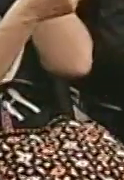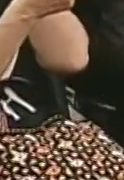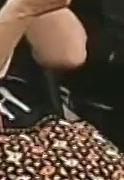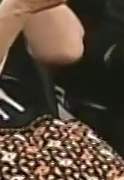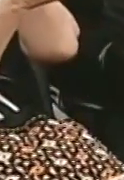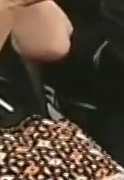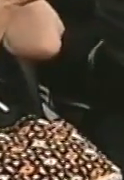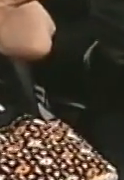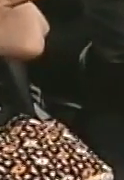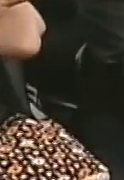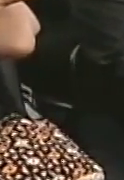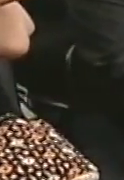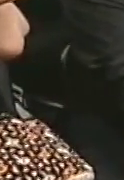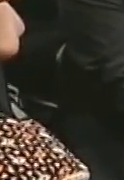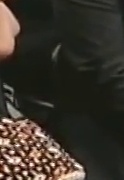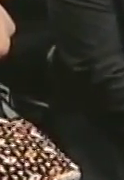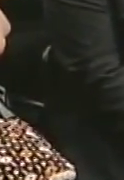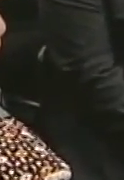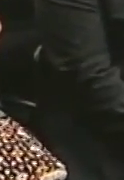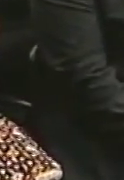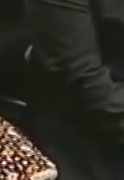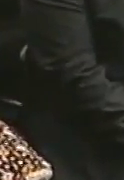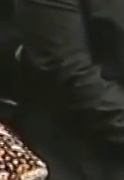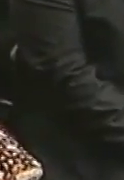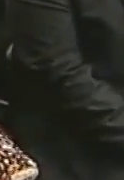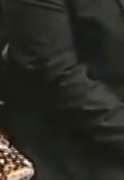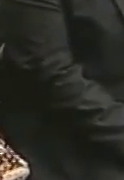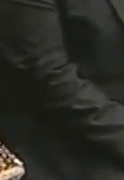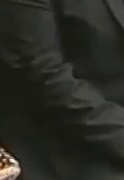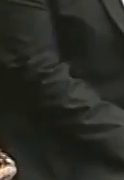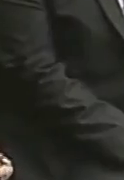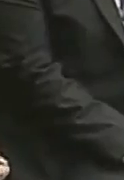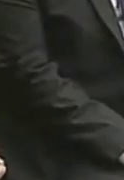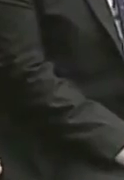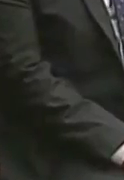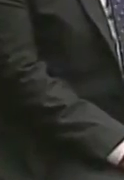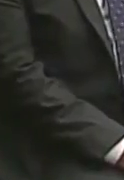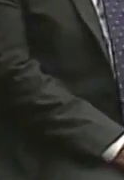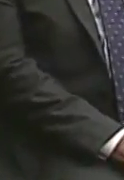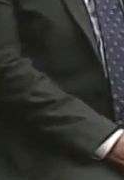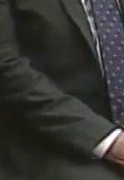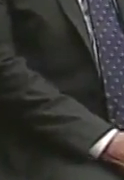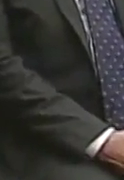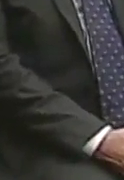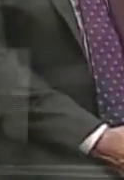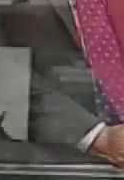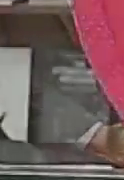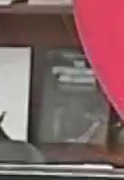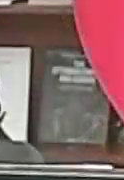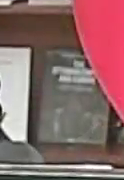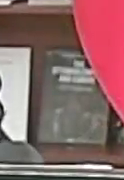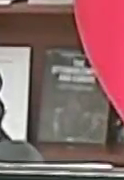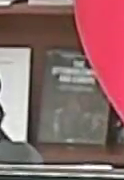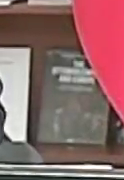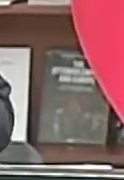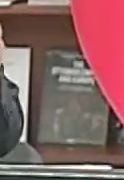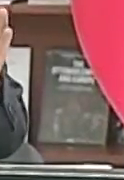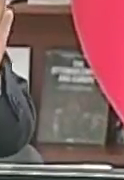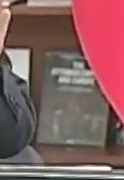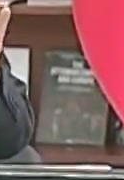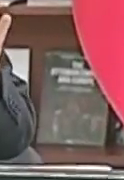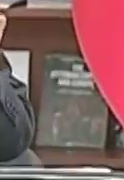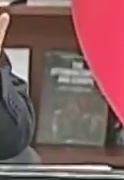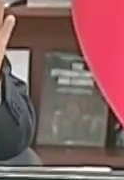una imprenta que es tan útil como los pertrechos. Podríamos decir que sin esa imprenta de